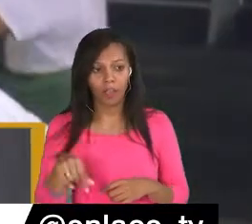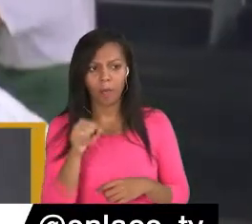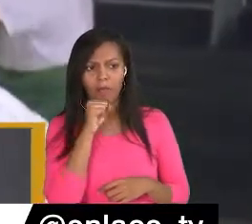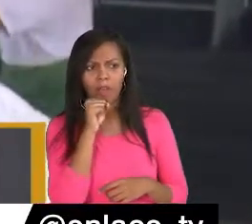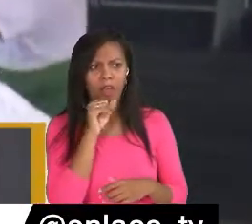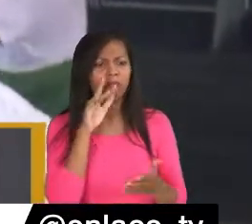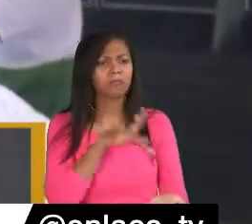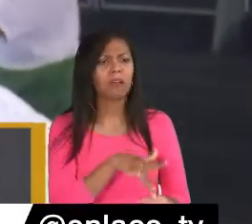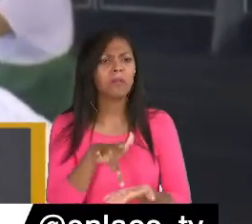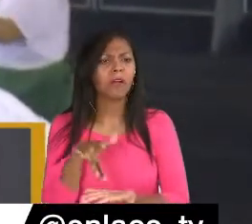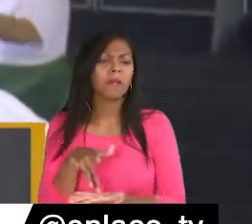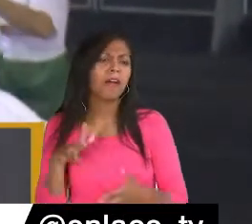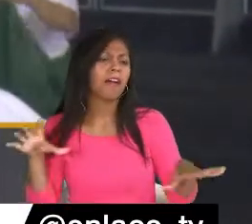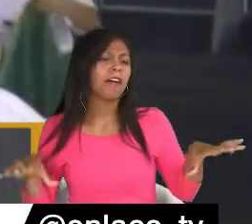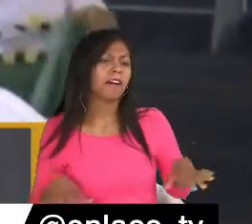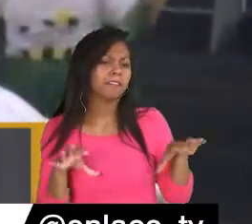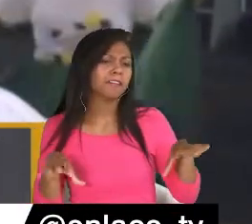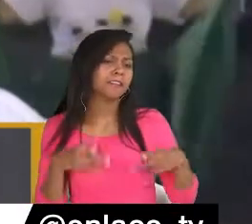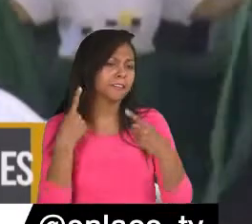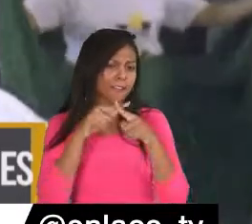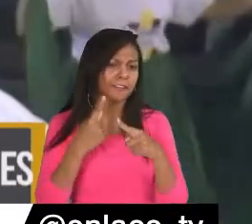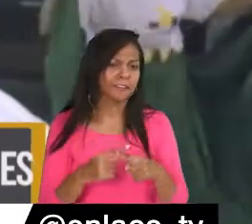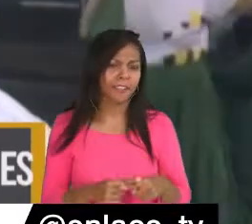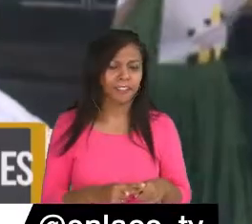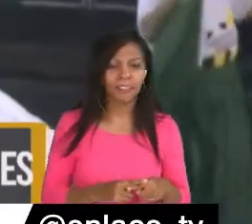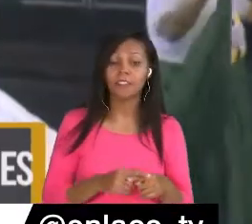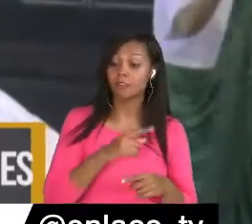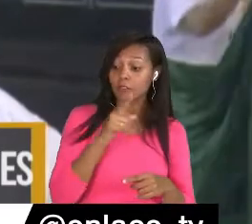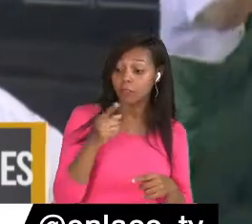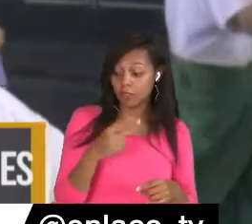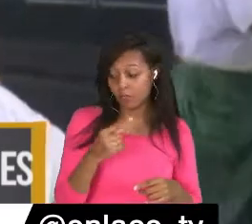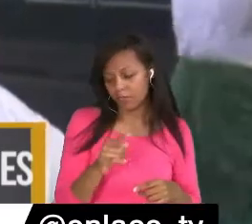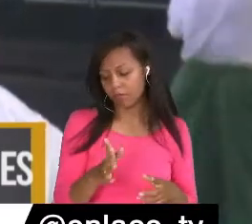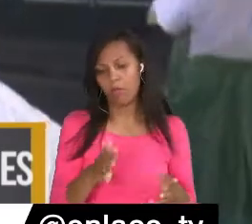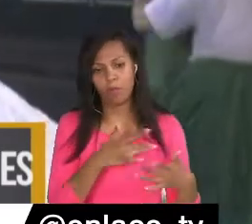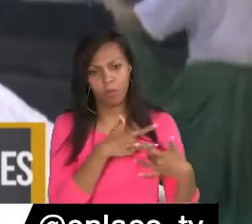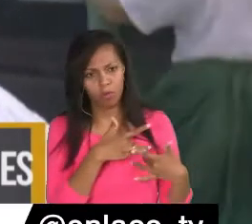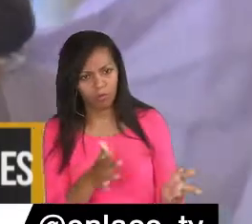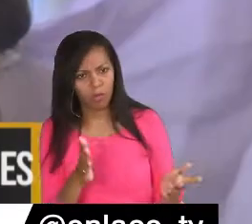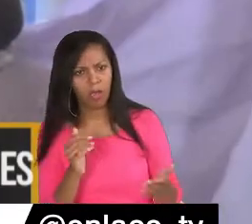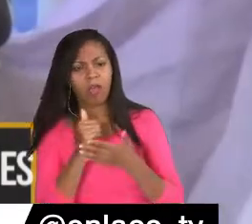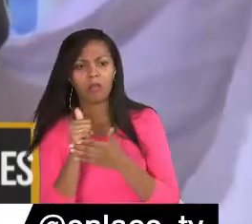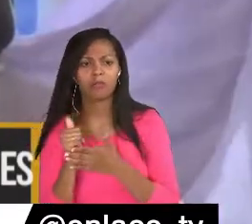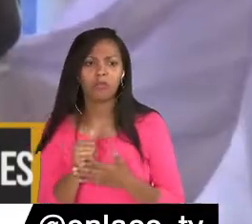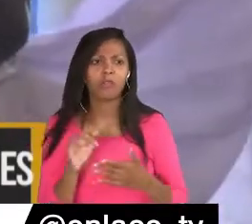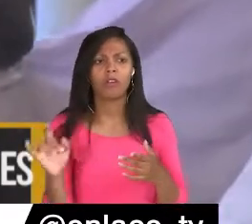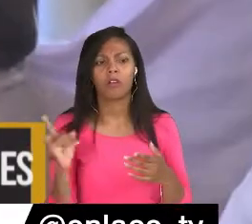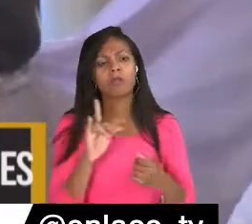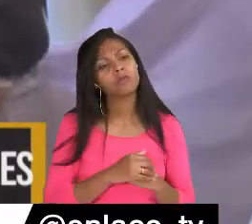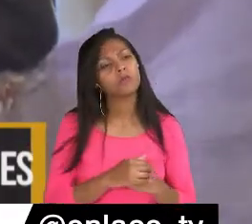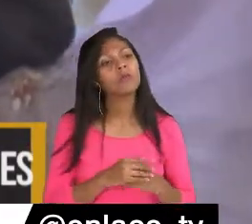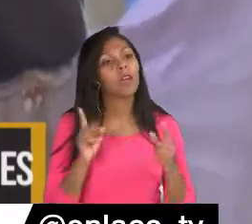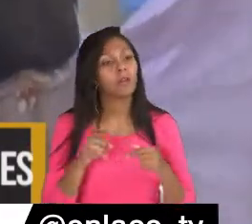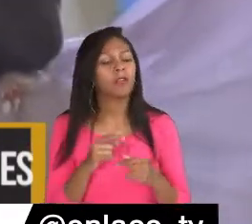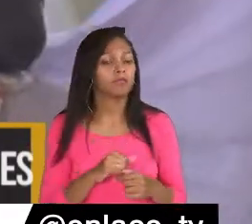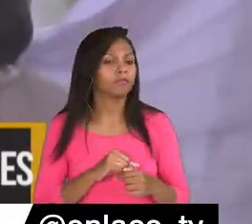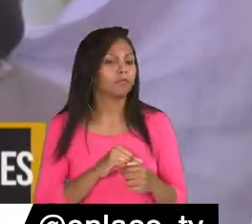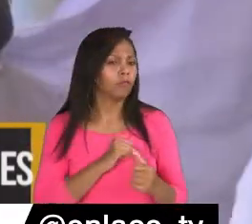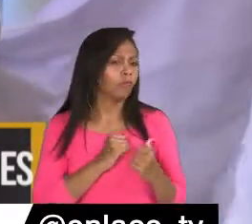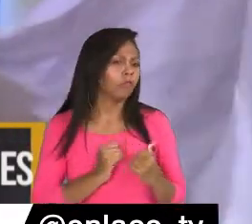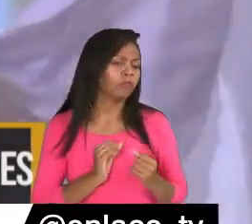Bermeja, actuando en una dinámica de solidaridad y compromiso y también espiritual. A